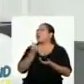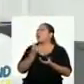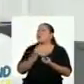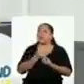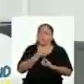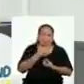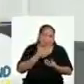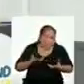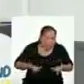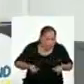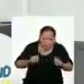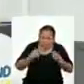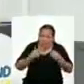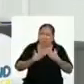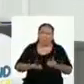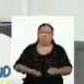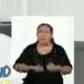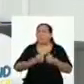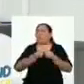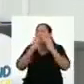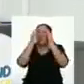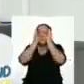en mis manos en toda mi vida.